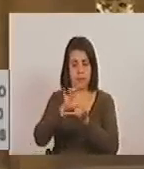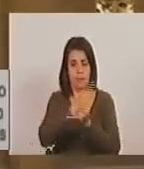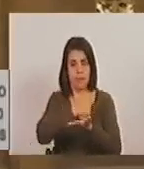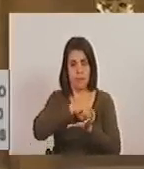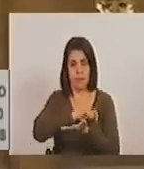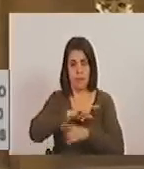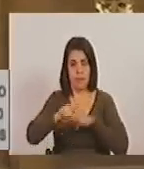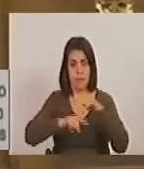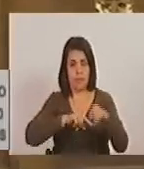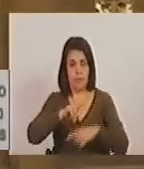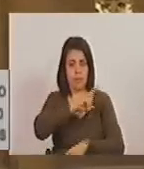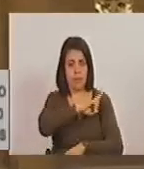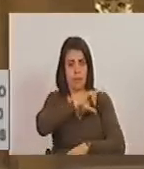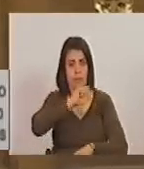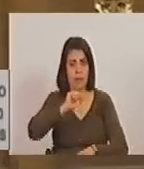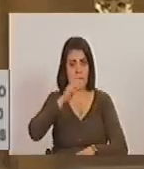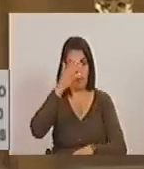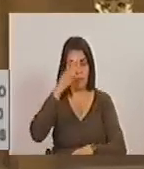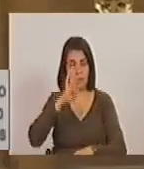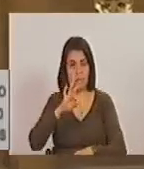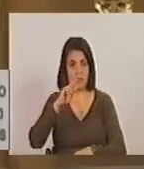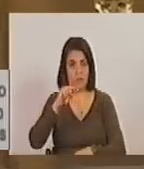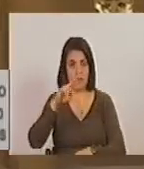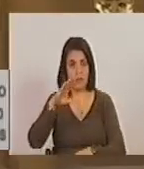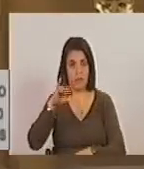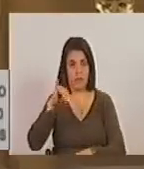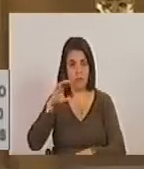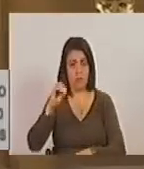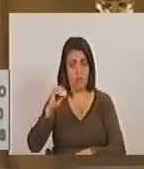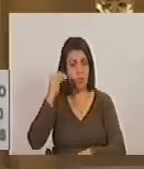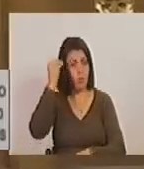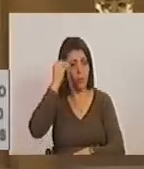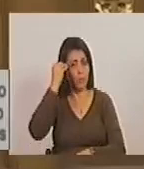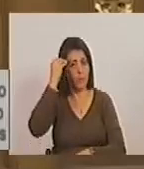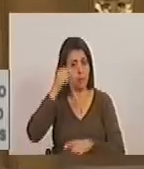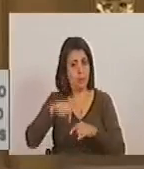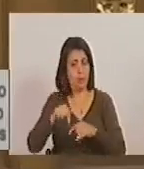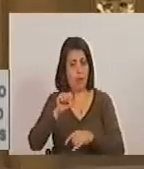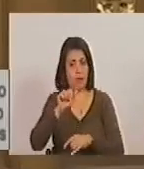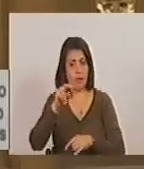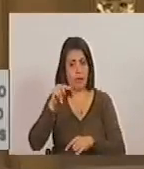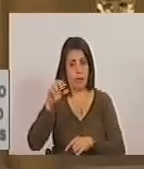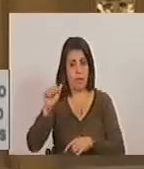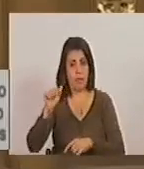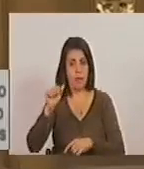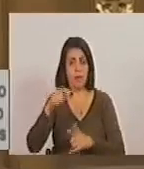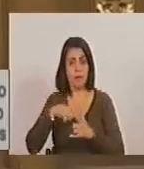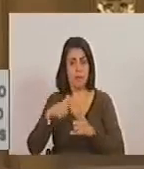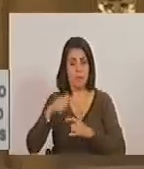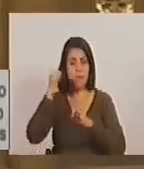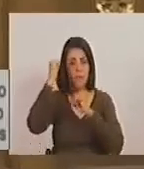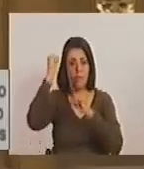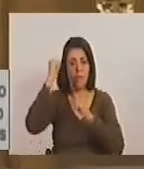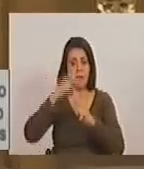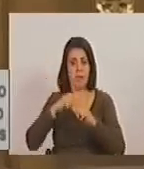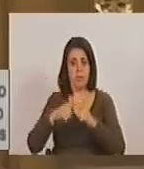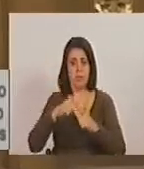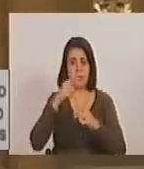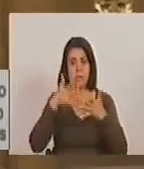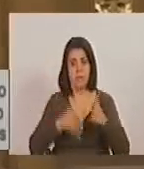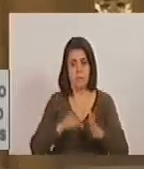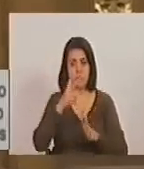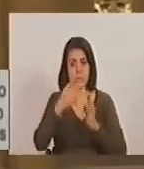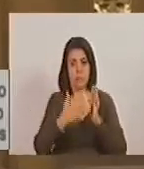al mando del general Francisco Tomás Morales. Considerando que Ana María Campos es una heroína venezolana, nacida el 2